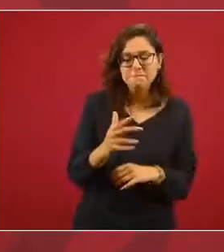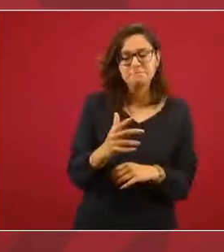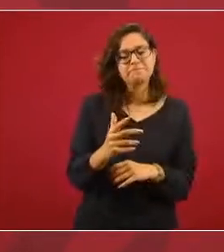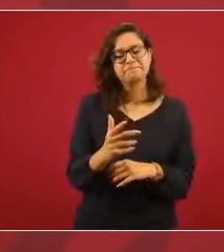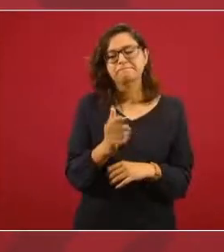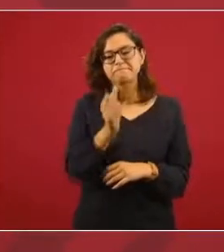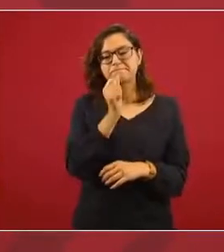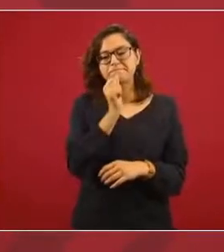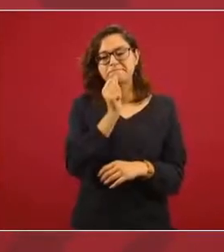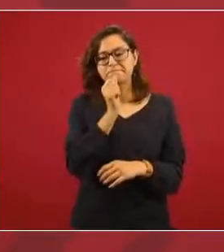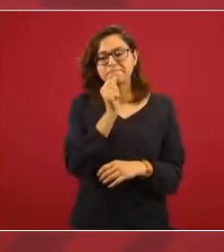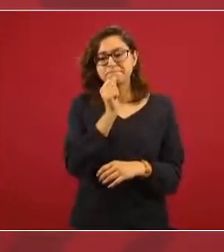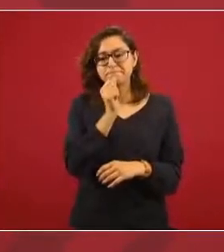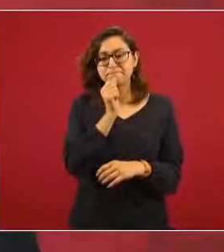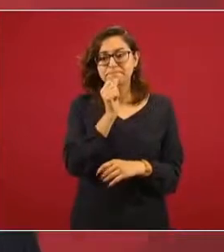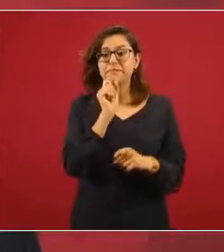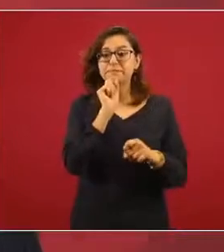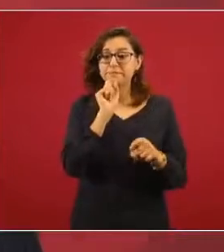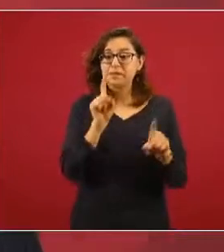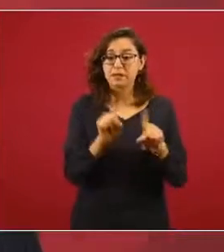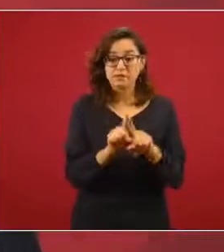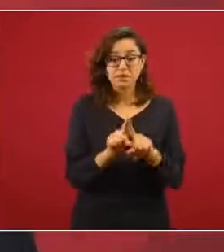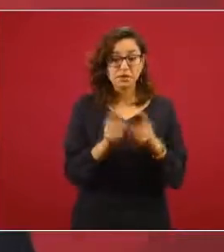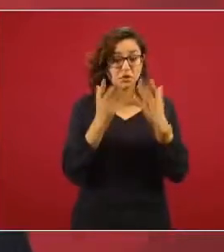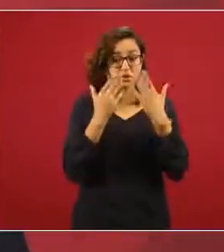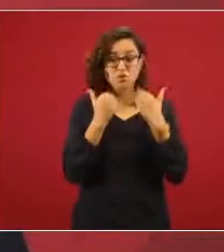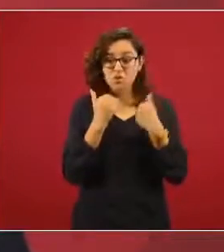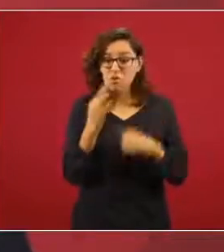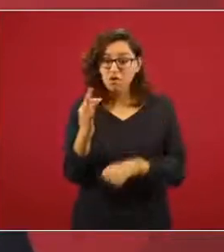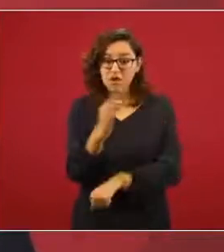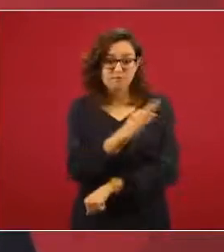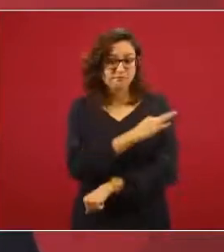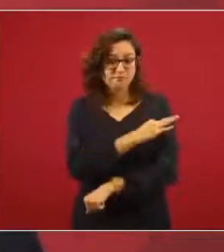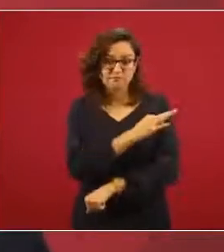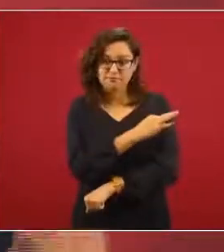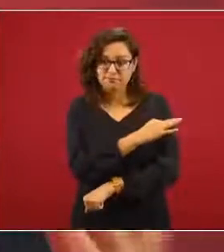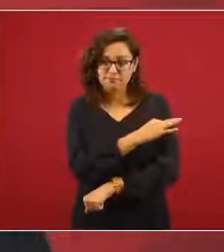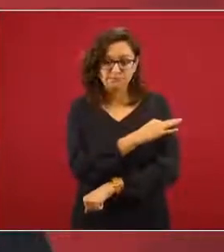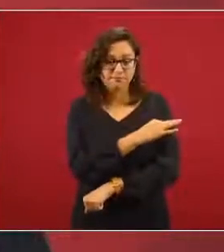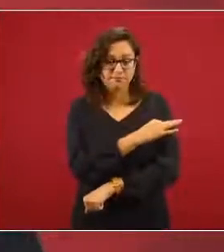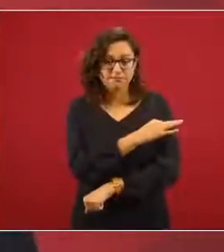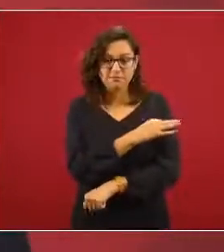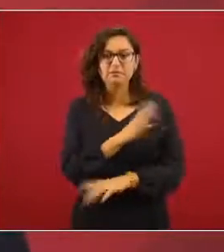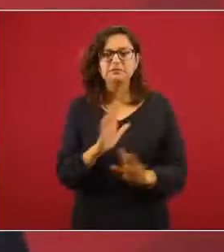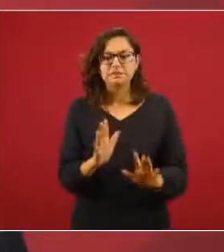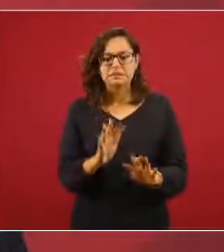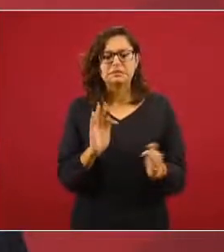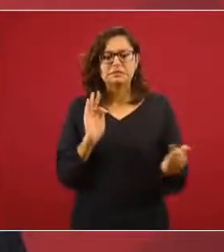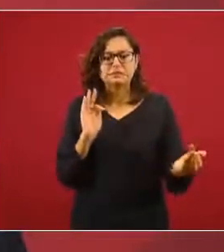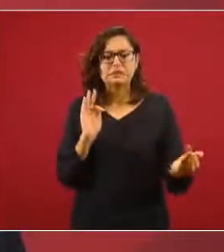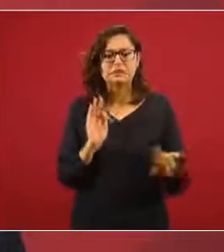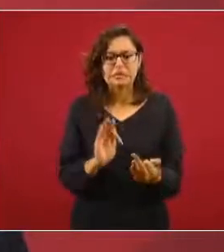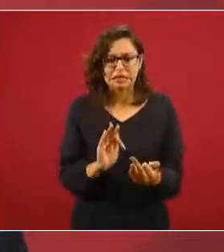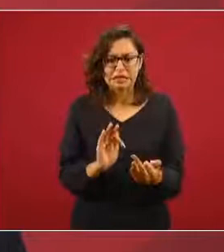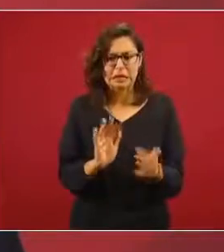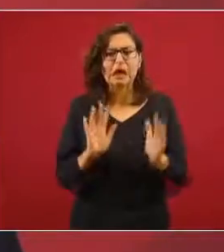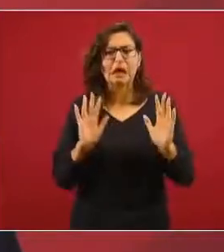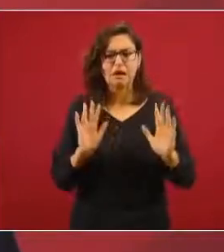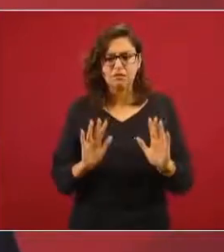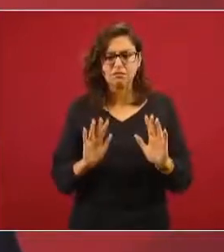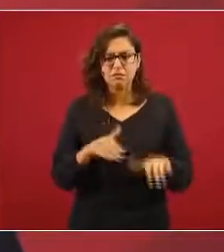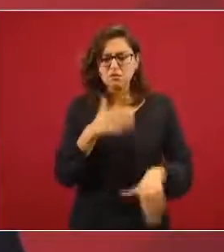virus. También teniendo muy claro que no existe vacuna todavía. Estamos cerca, quizá, en el mundo, de